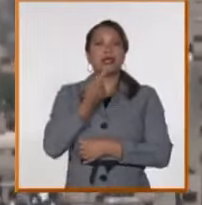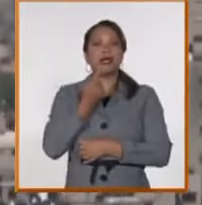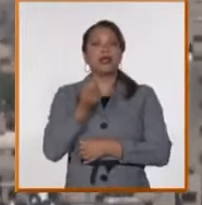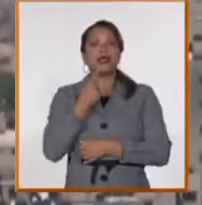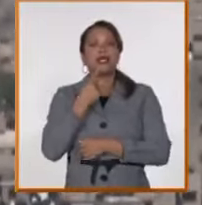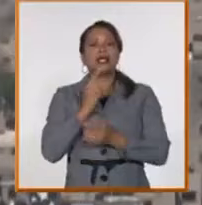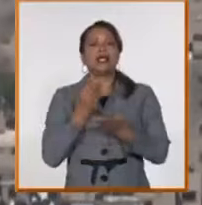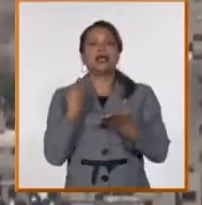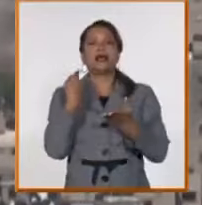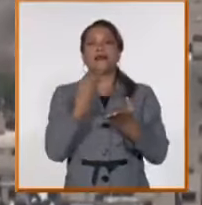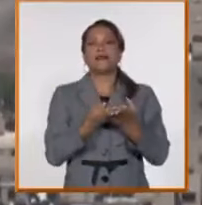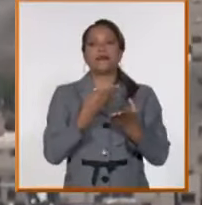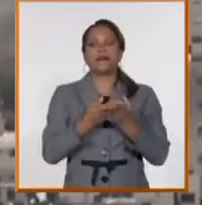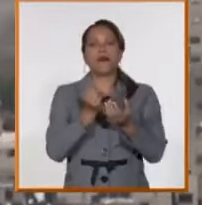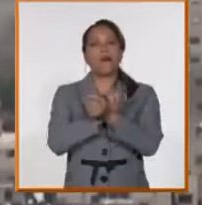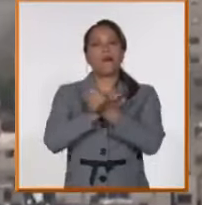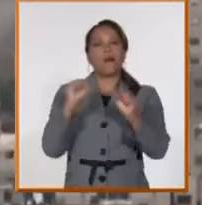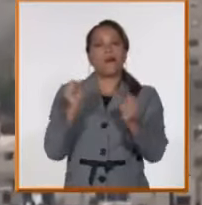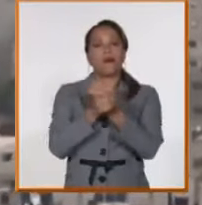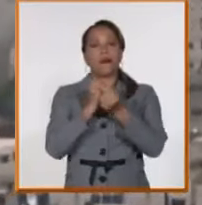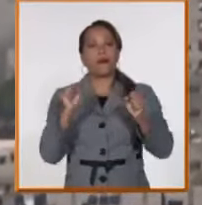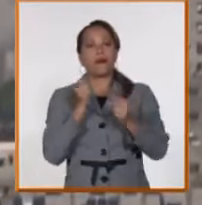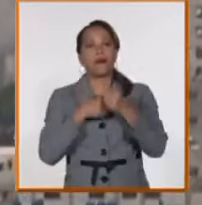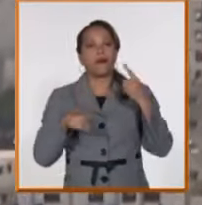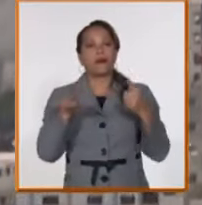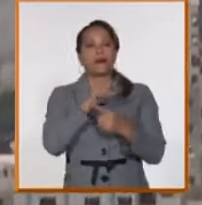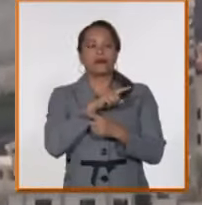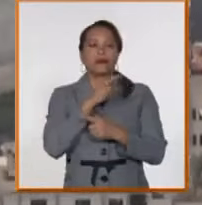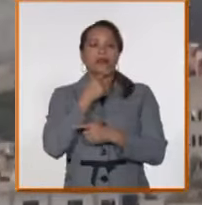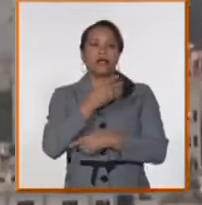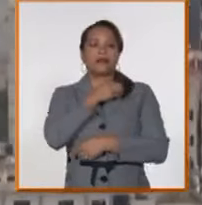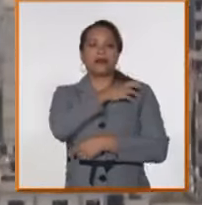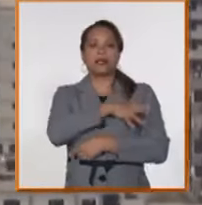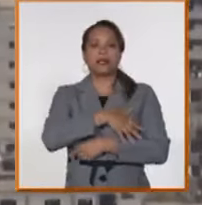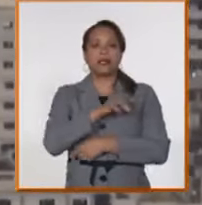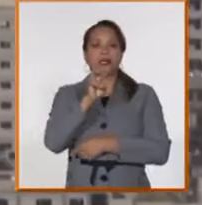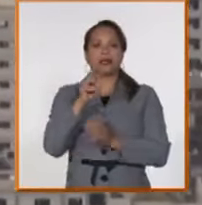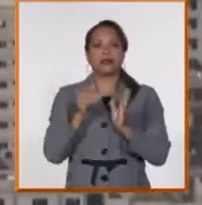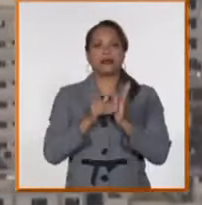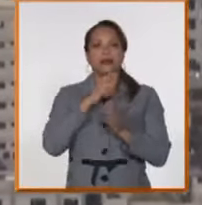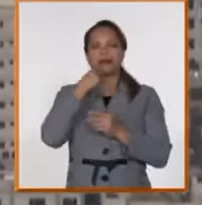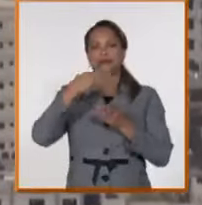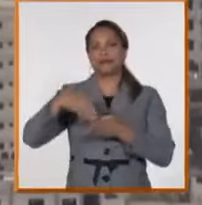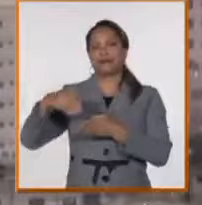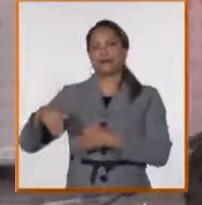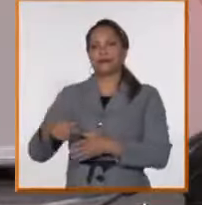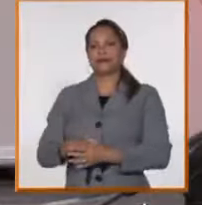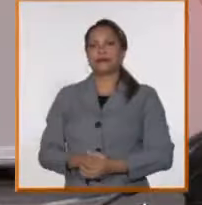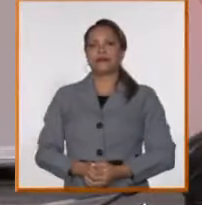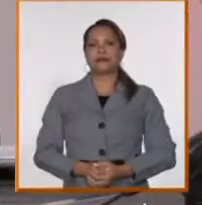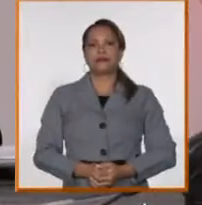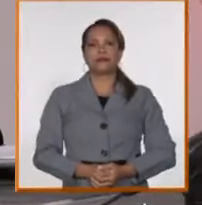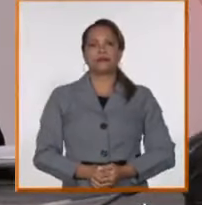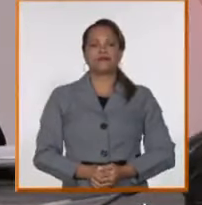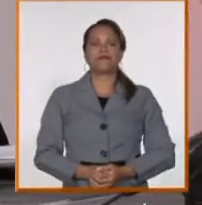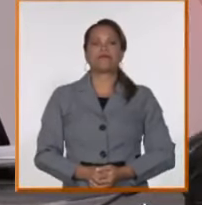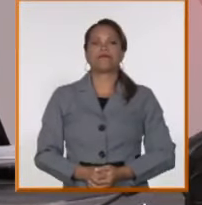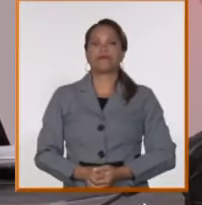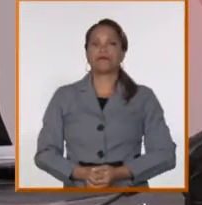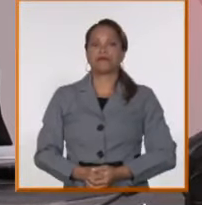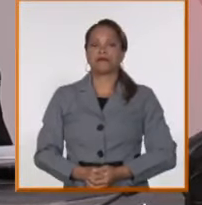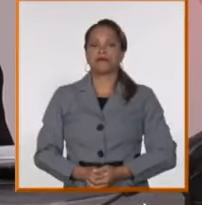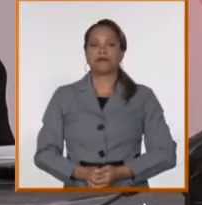gaza y ha bombardeado desde Entonces dejando al menos 3000 muertos bueno sin